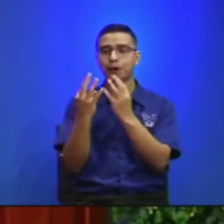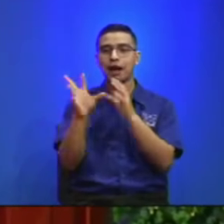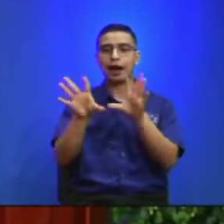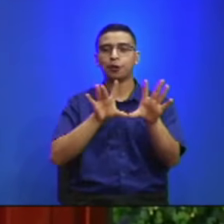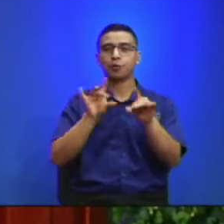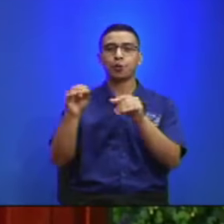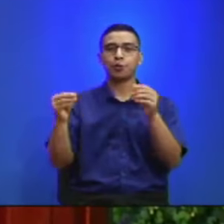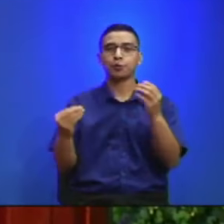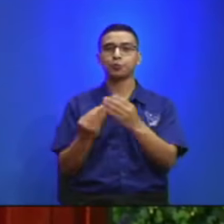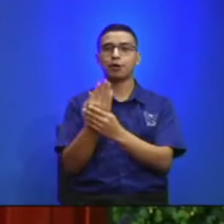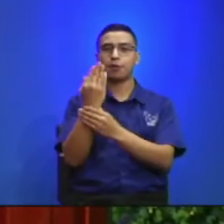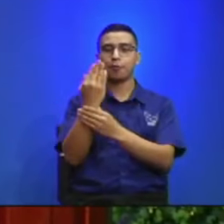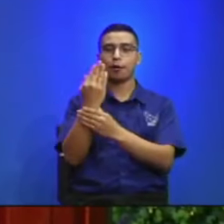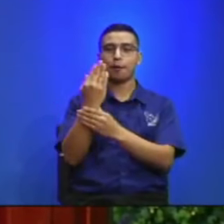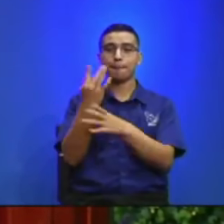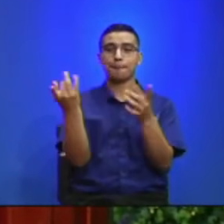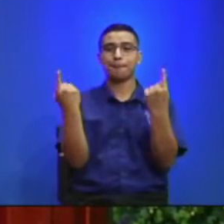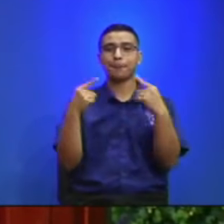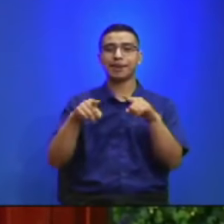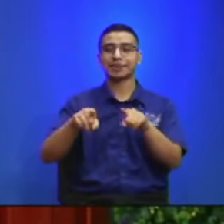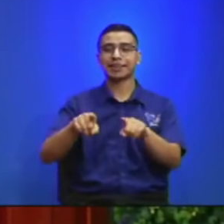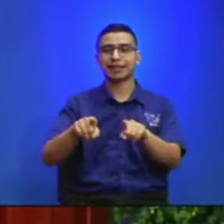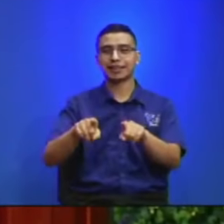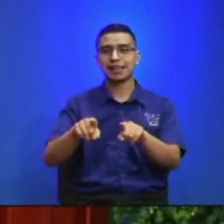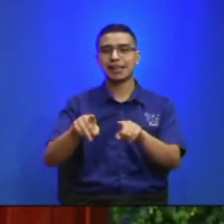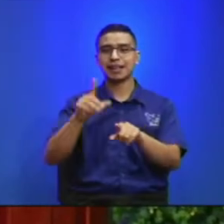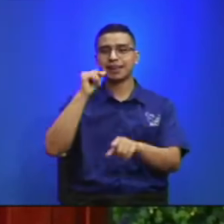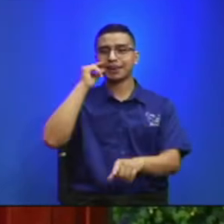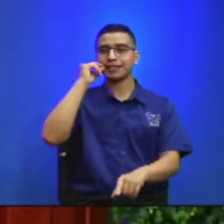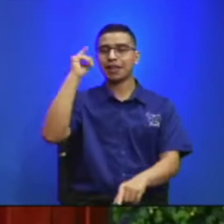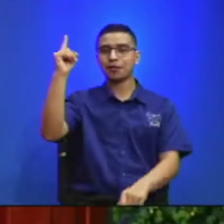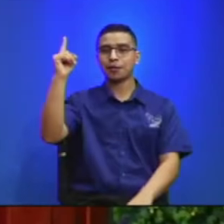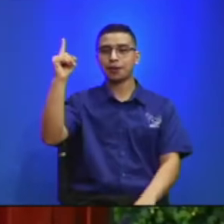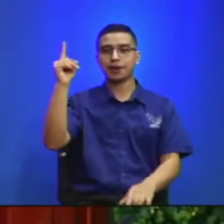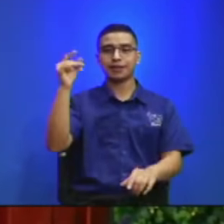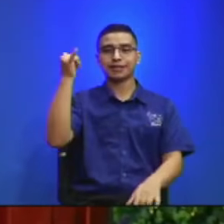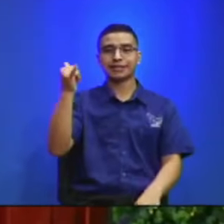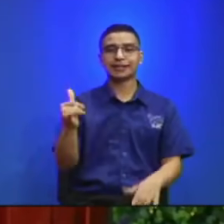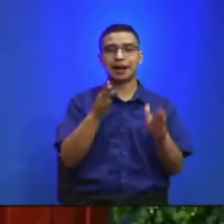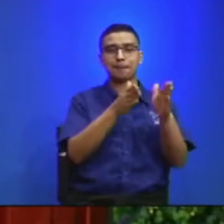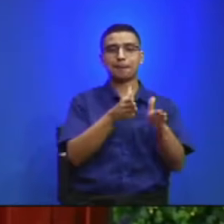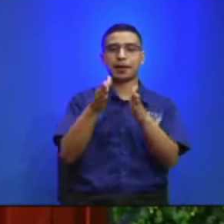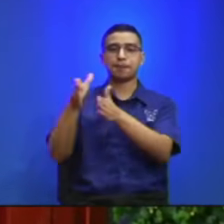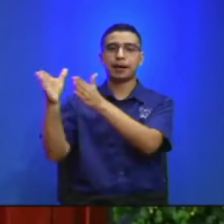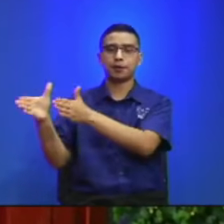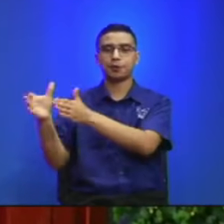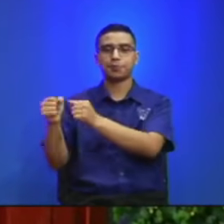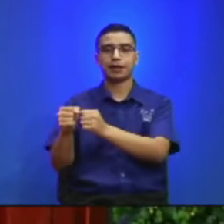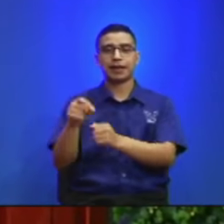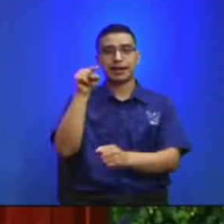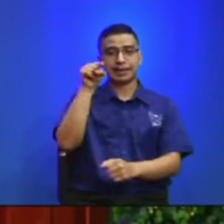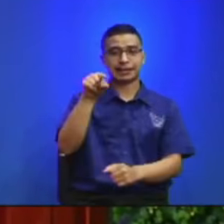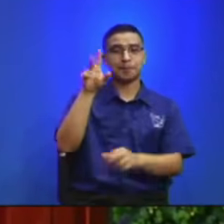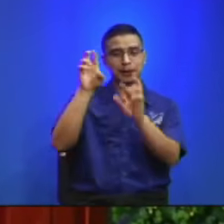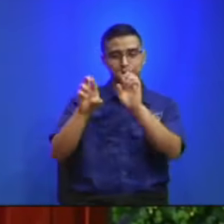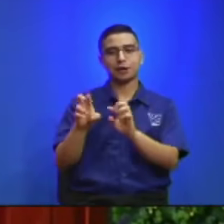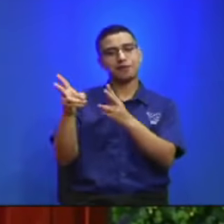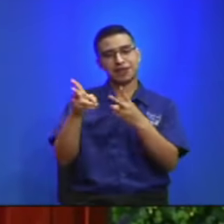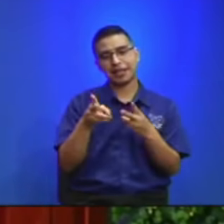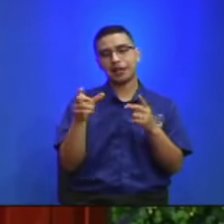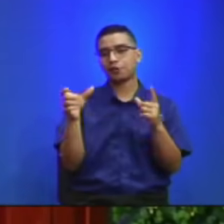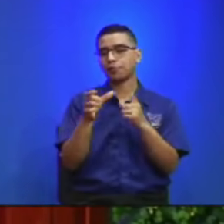va a suceder que el señoría preparo pero mire esa persona viene con la mentalidad